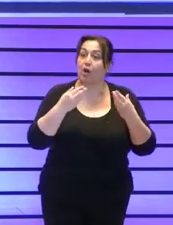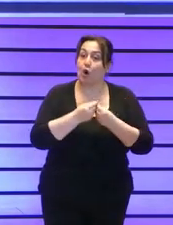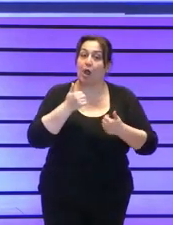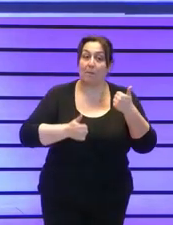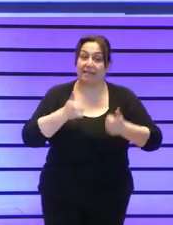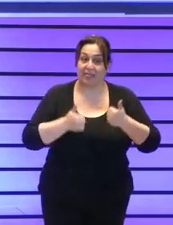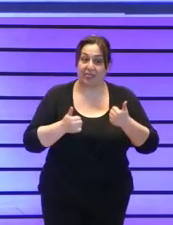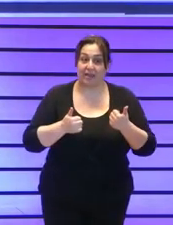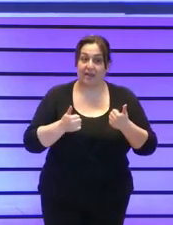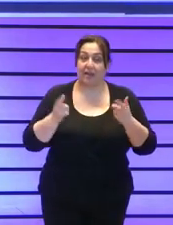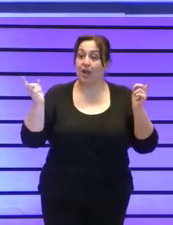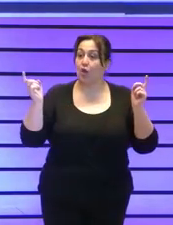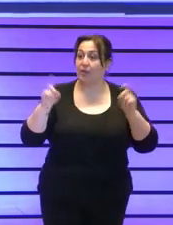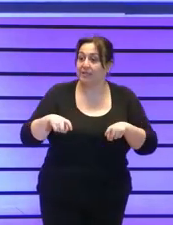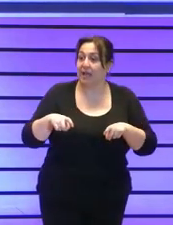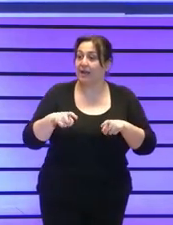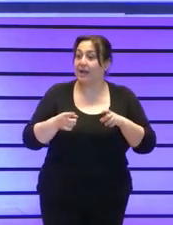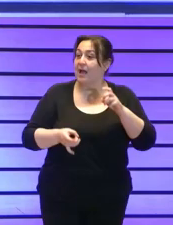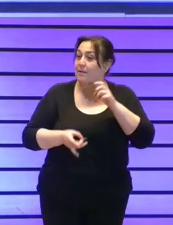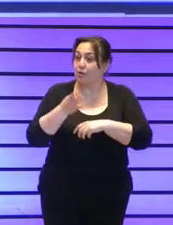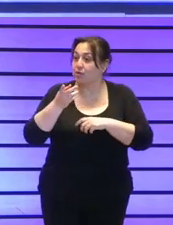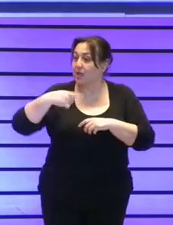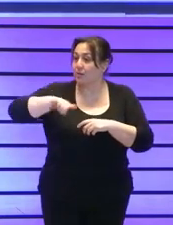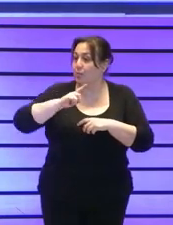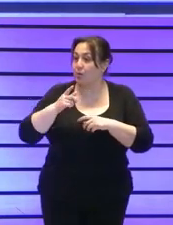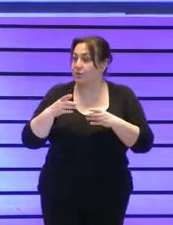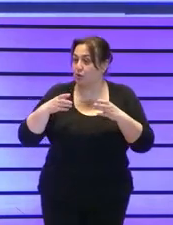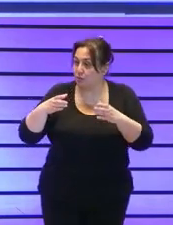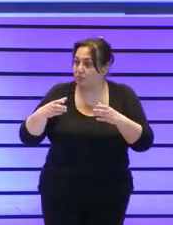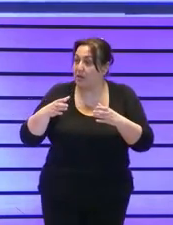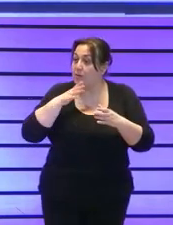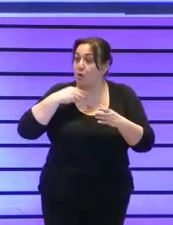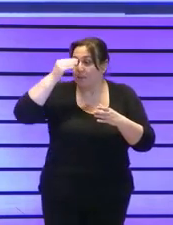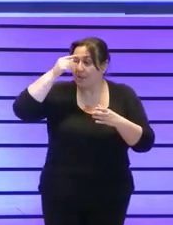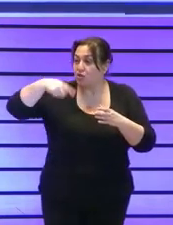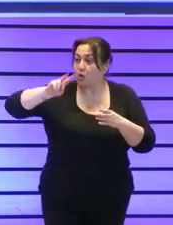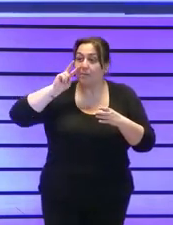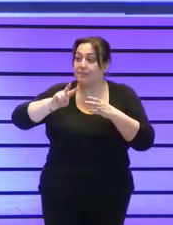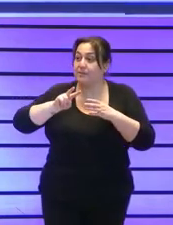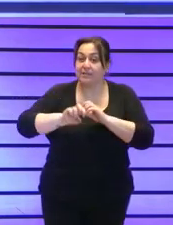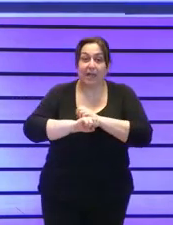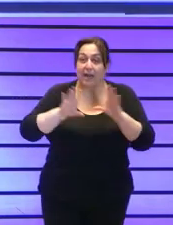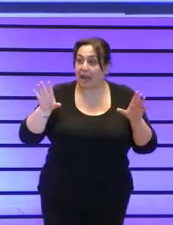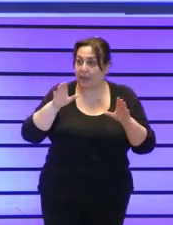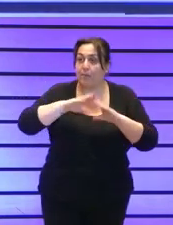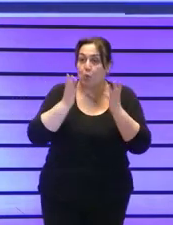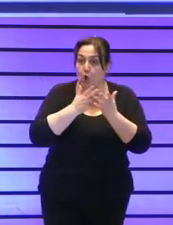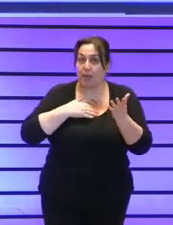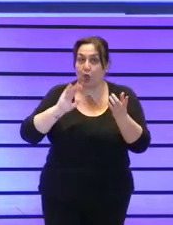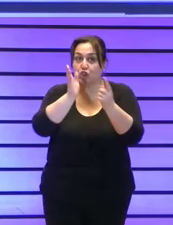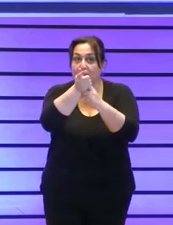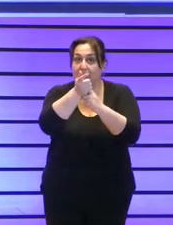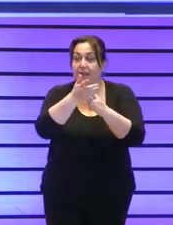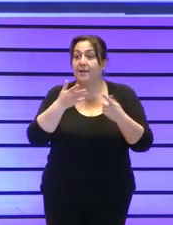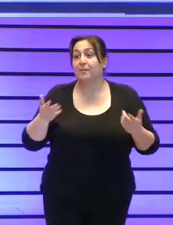y a concertaros y a montar vuestro Davos, porque yo creo que tenéis una visión clara del mundo que queréis, pero